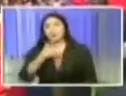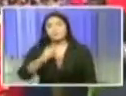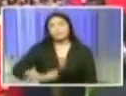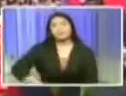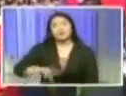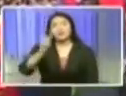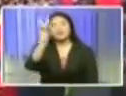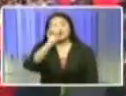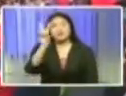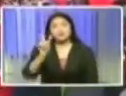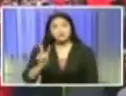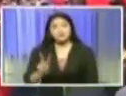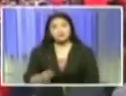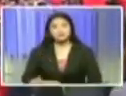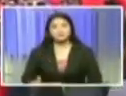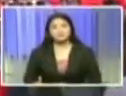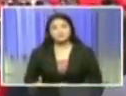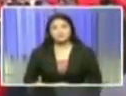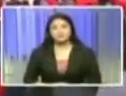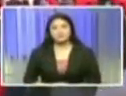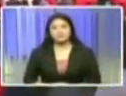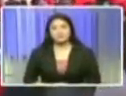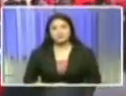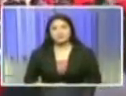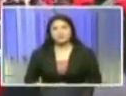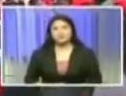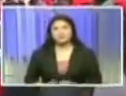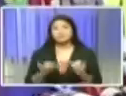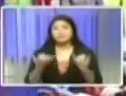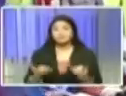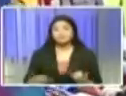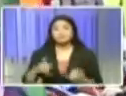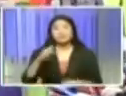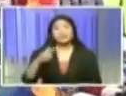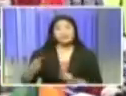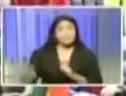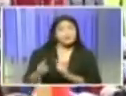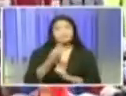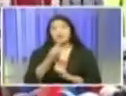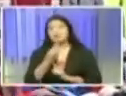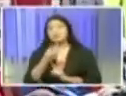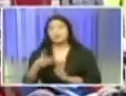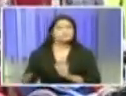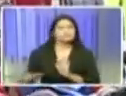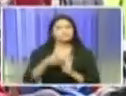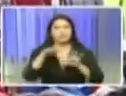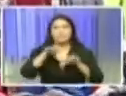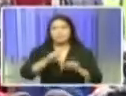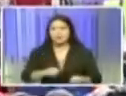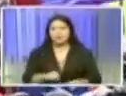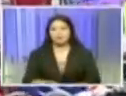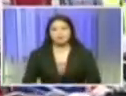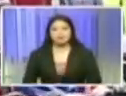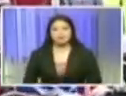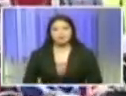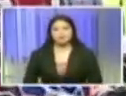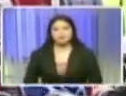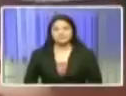de la República Bolivariana de Venezuela en esta hora de amenazas y de agresión imperialista.